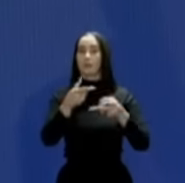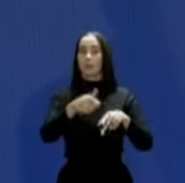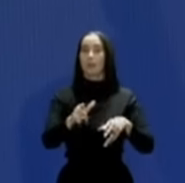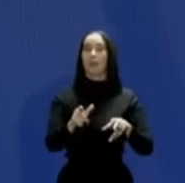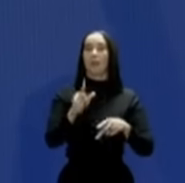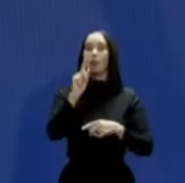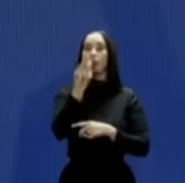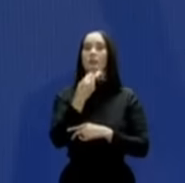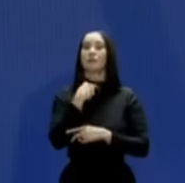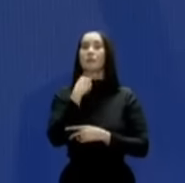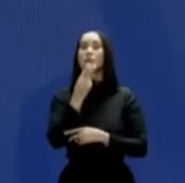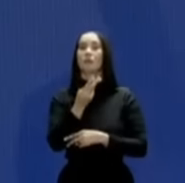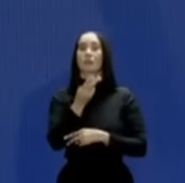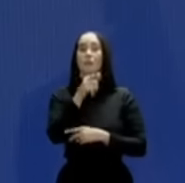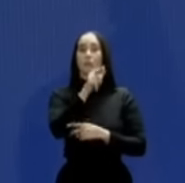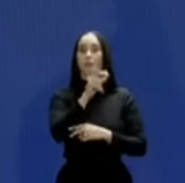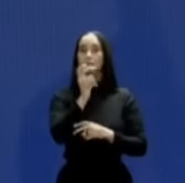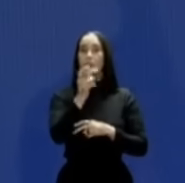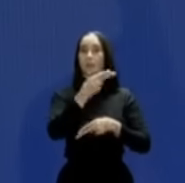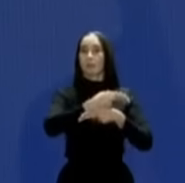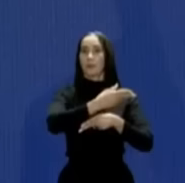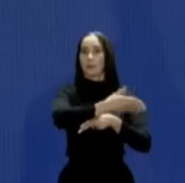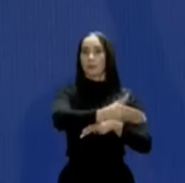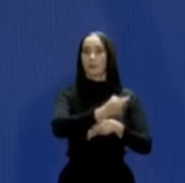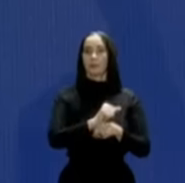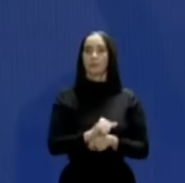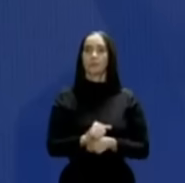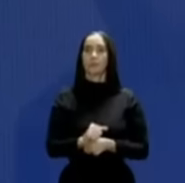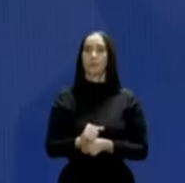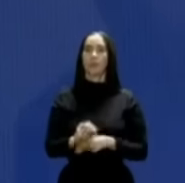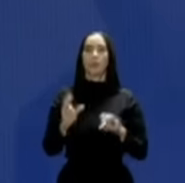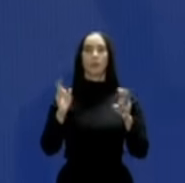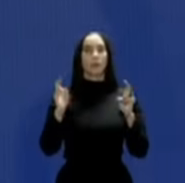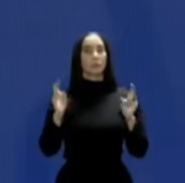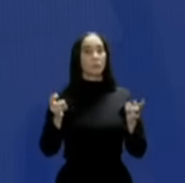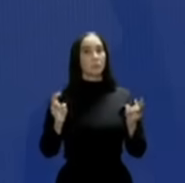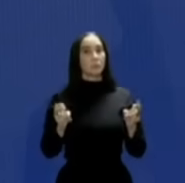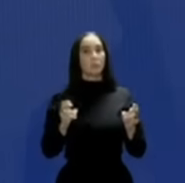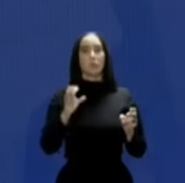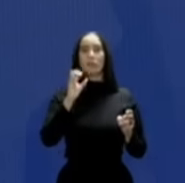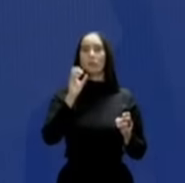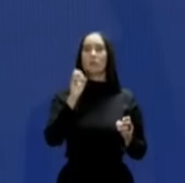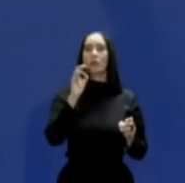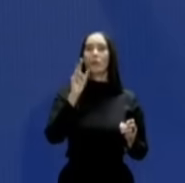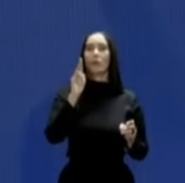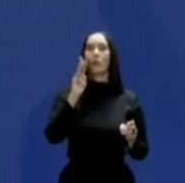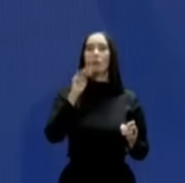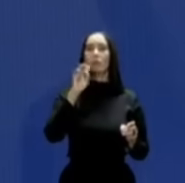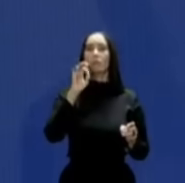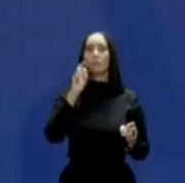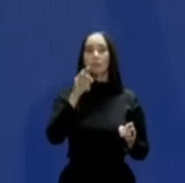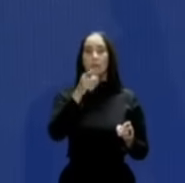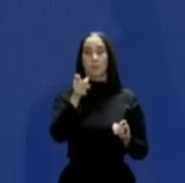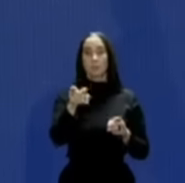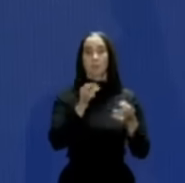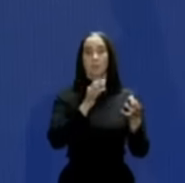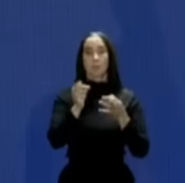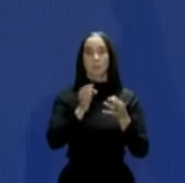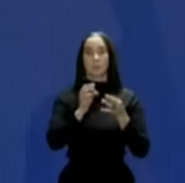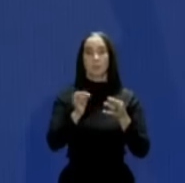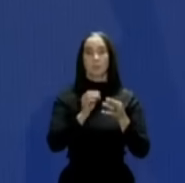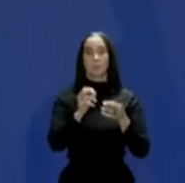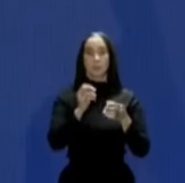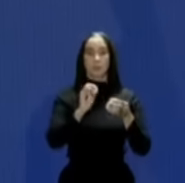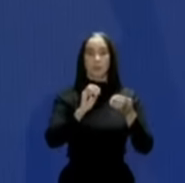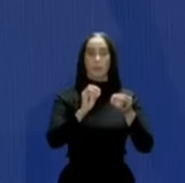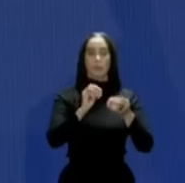una sola voz en relación con Haití. Sobre el tema, quizás Olmedo, tú le puedes explicar en términos de los metros